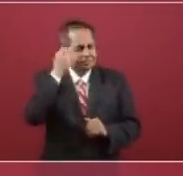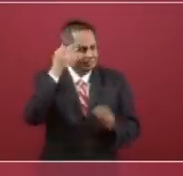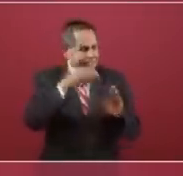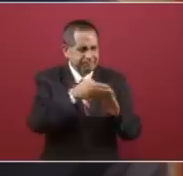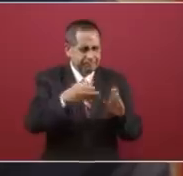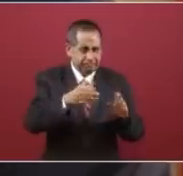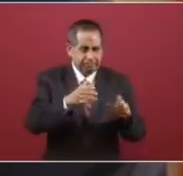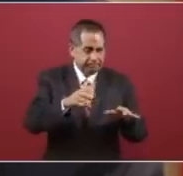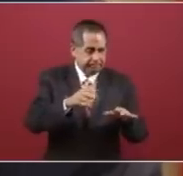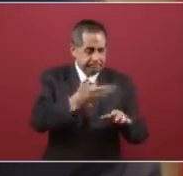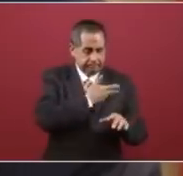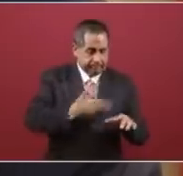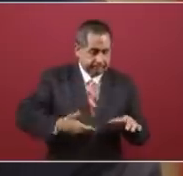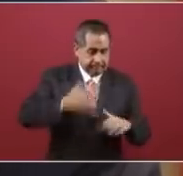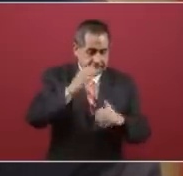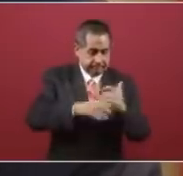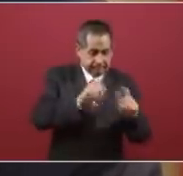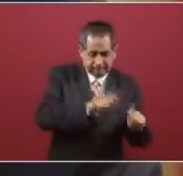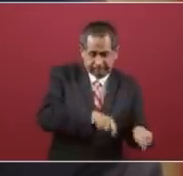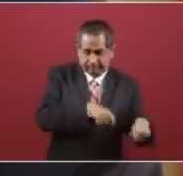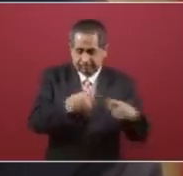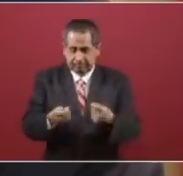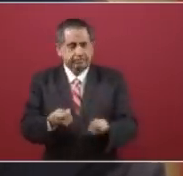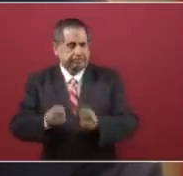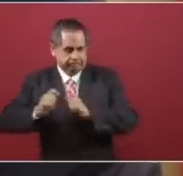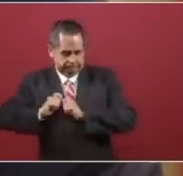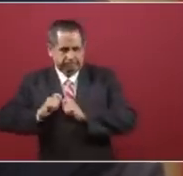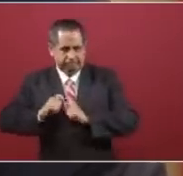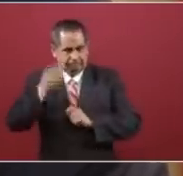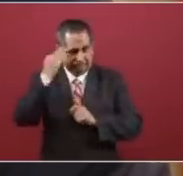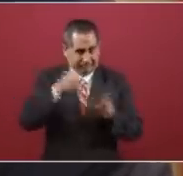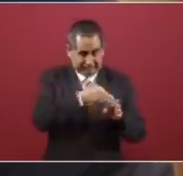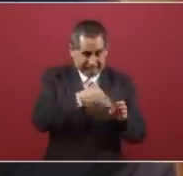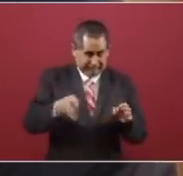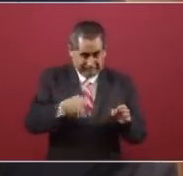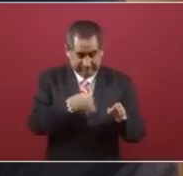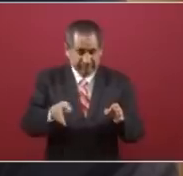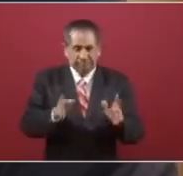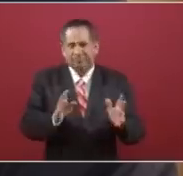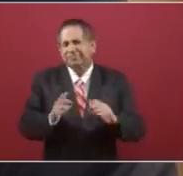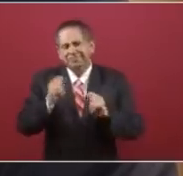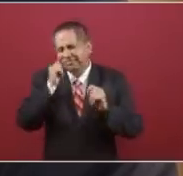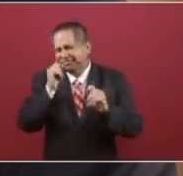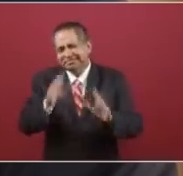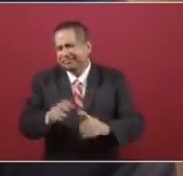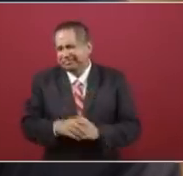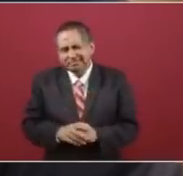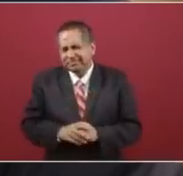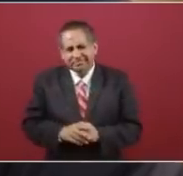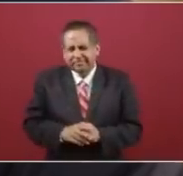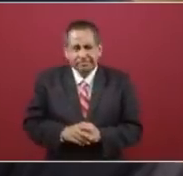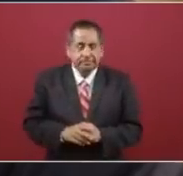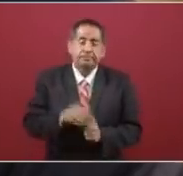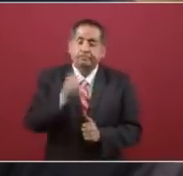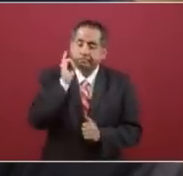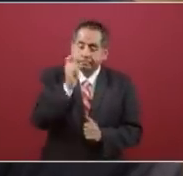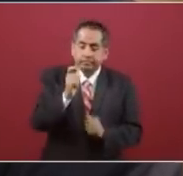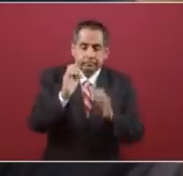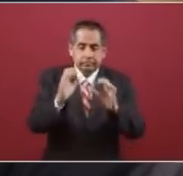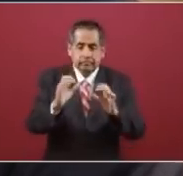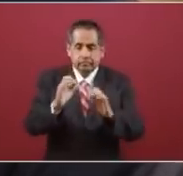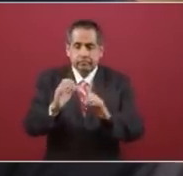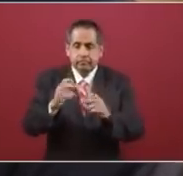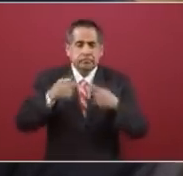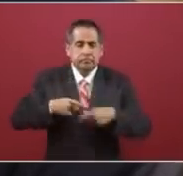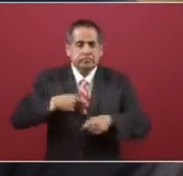de transición. Sí. Eh lo que te se tiene que cuidar es que sea